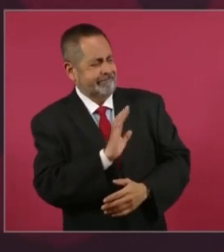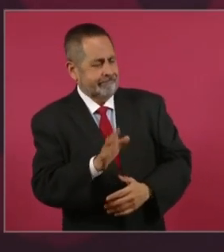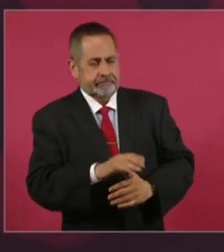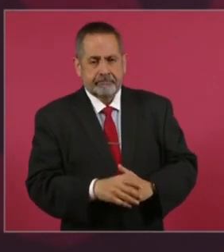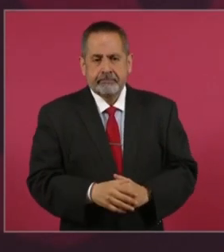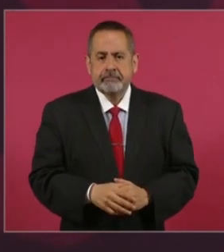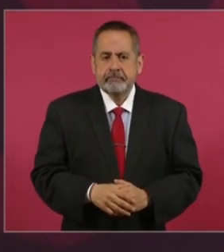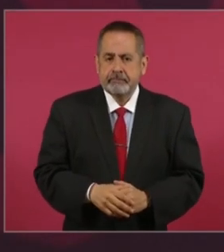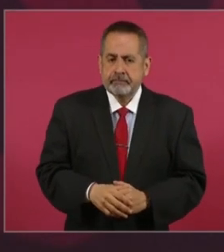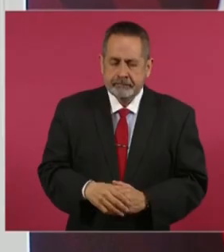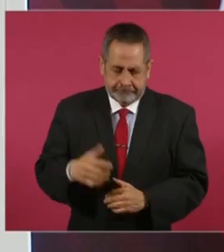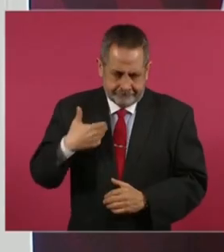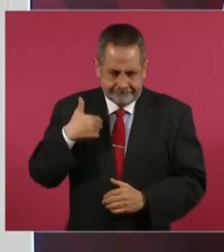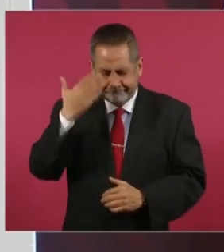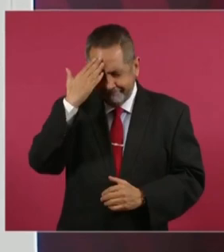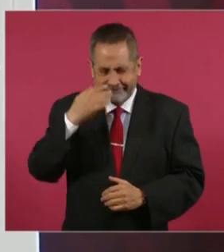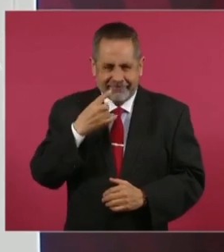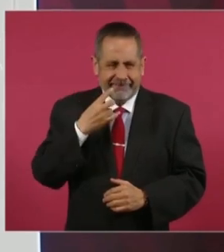también le sé.